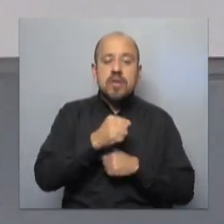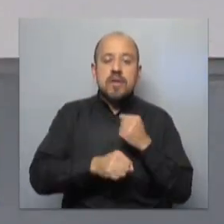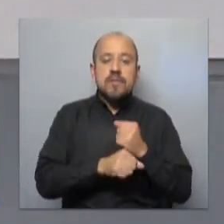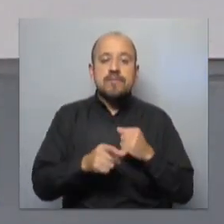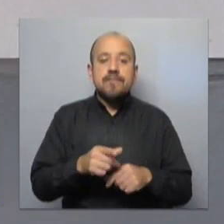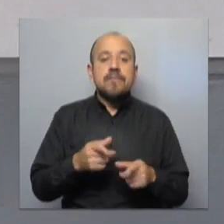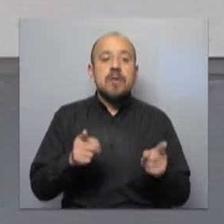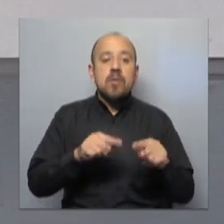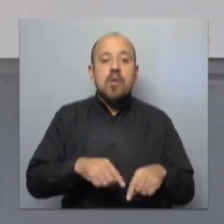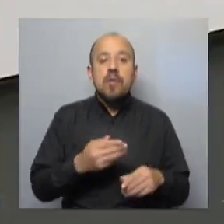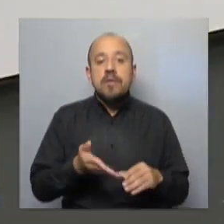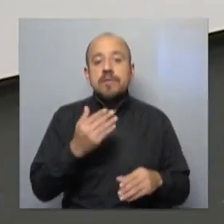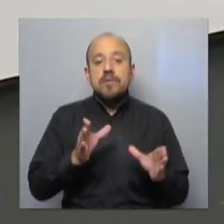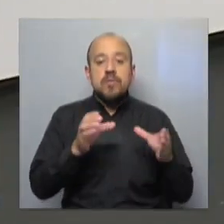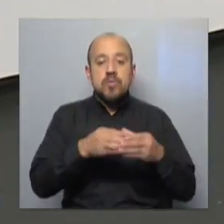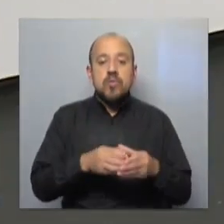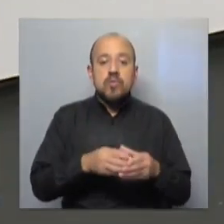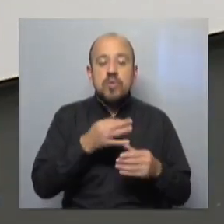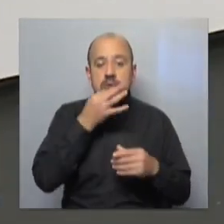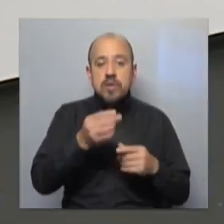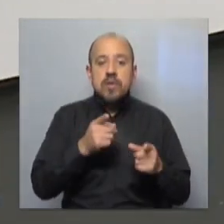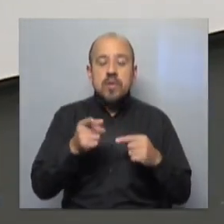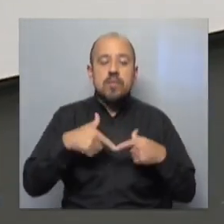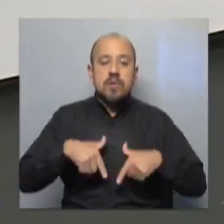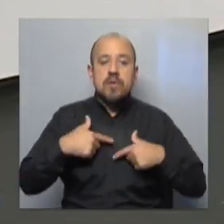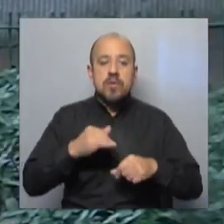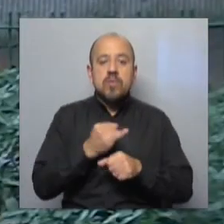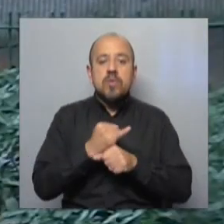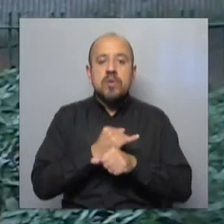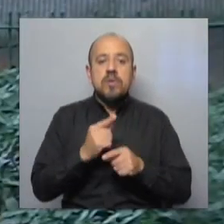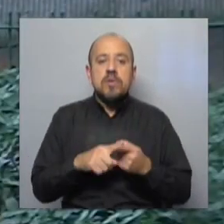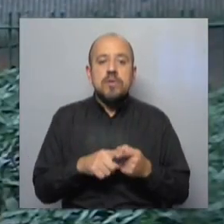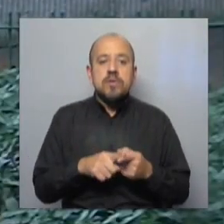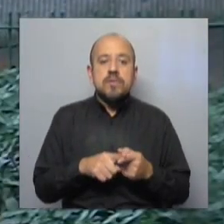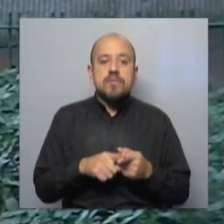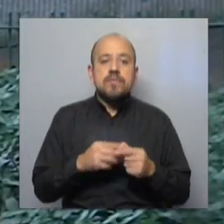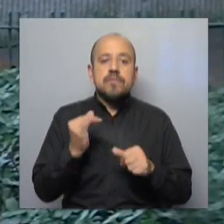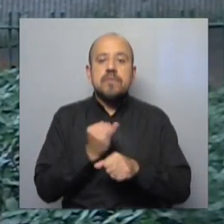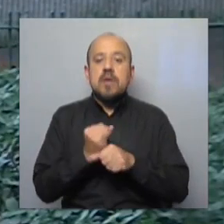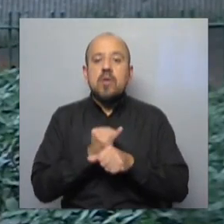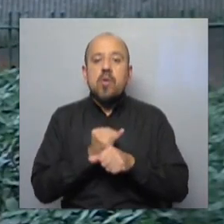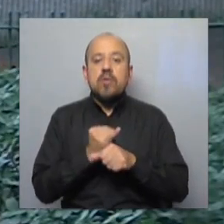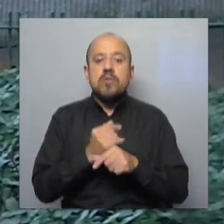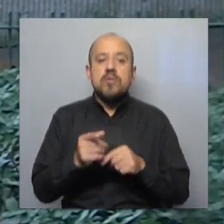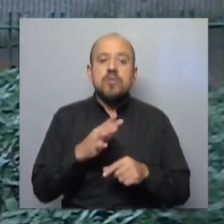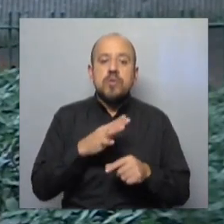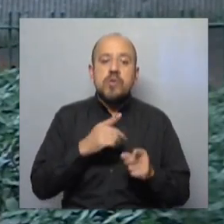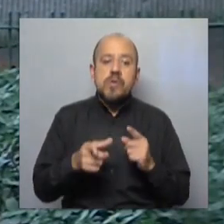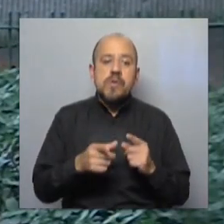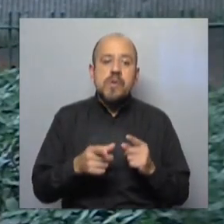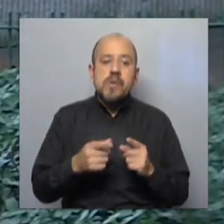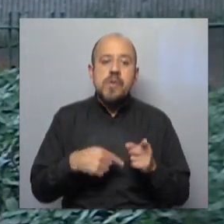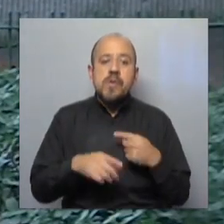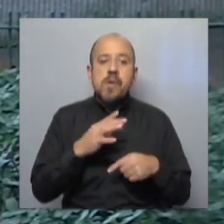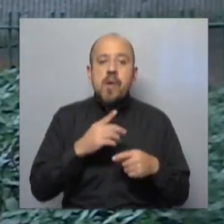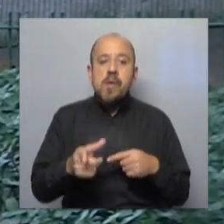reabrir la sectorial que ahora confirma el ministerio de industria la industria autopartista tiene algunas características que así como viene